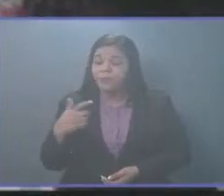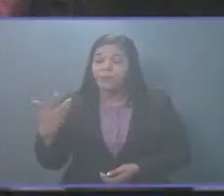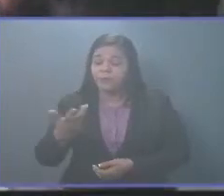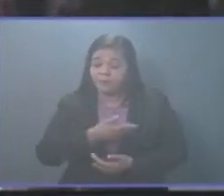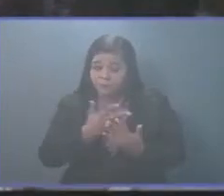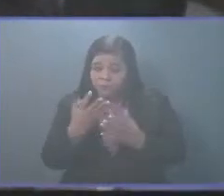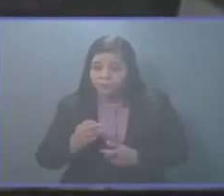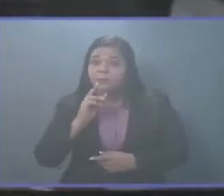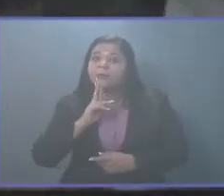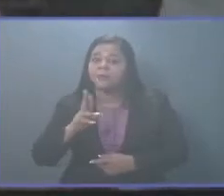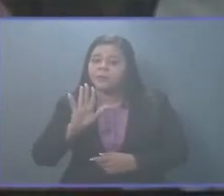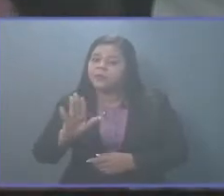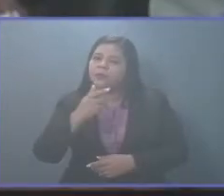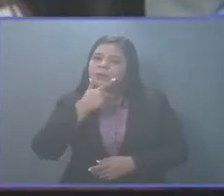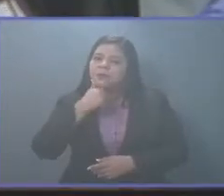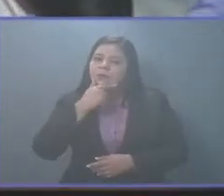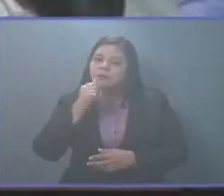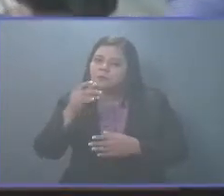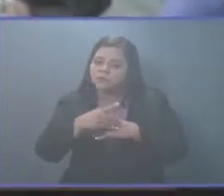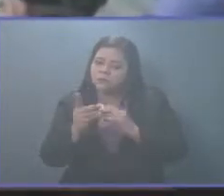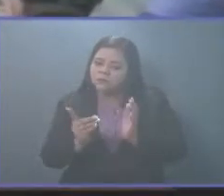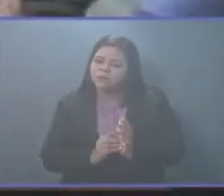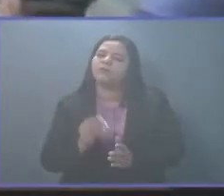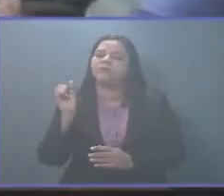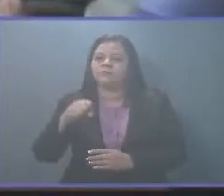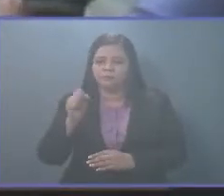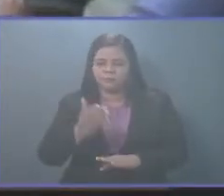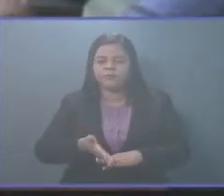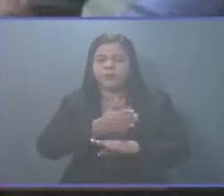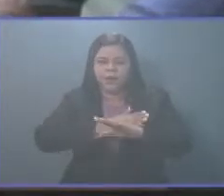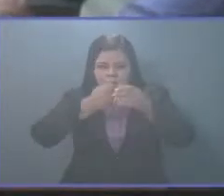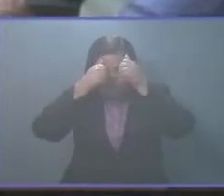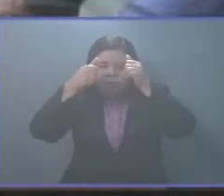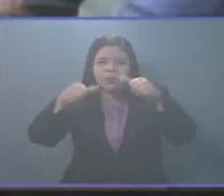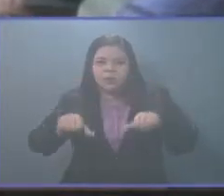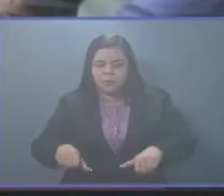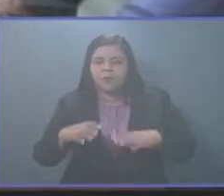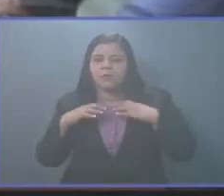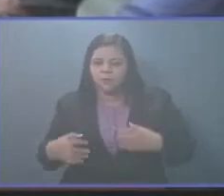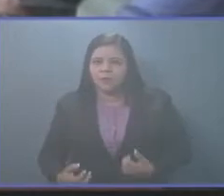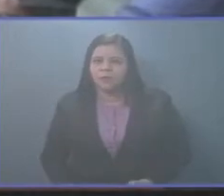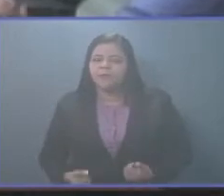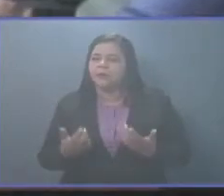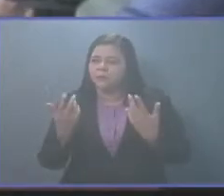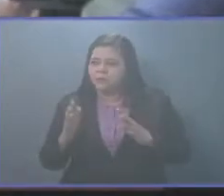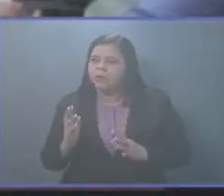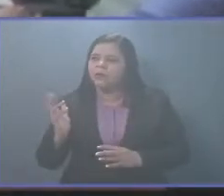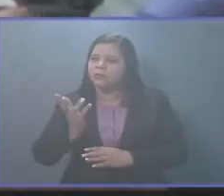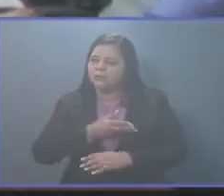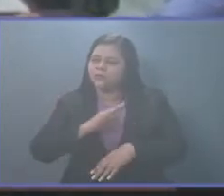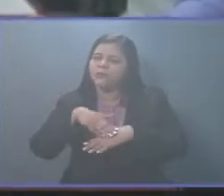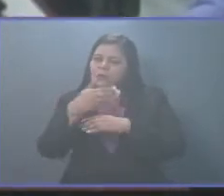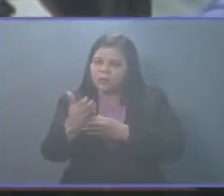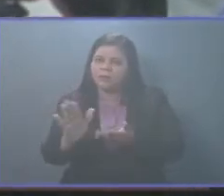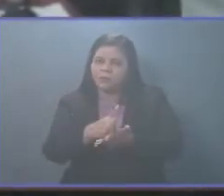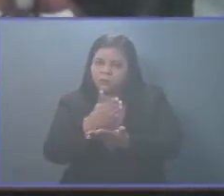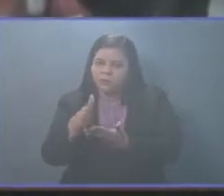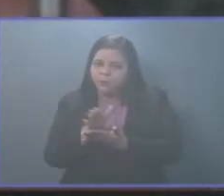la consulta, diputada, sí, los acuerdos los tenemos, los vamos a compartir, claro está,